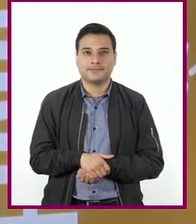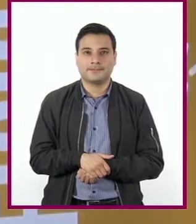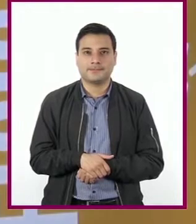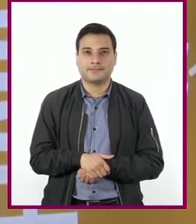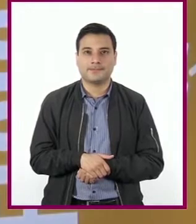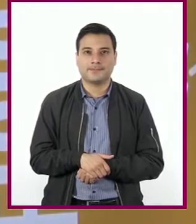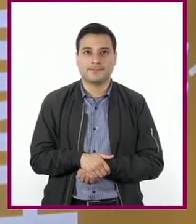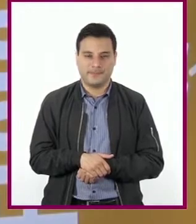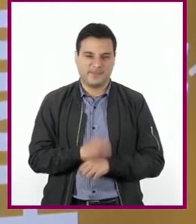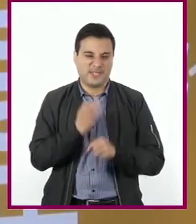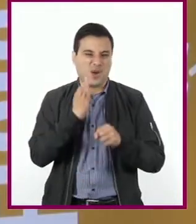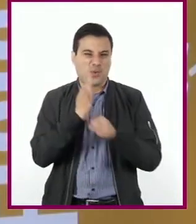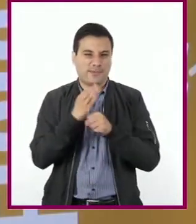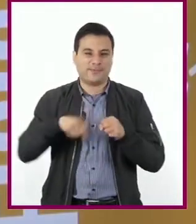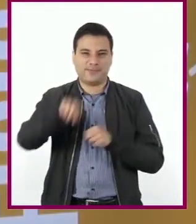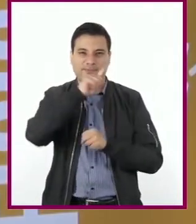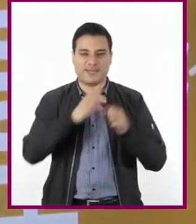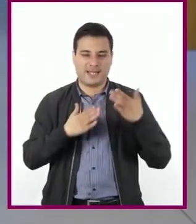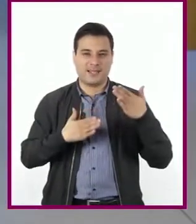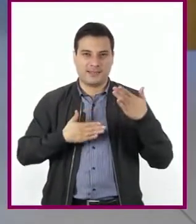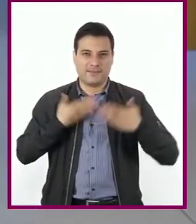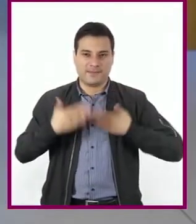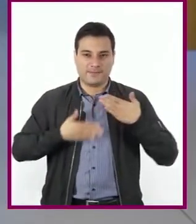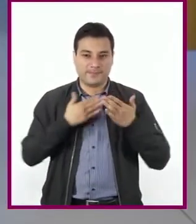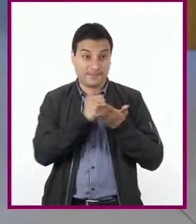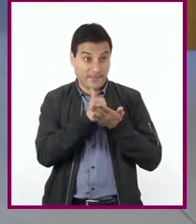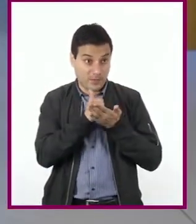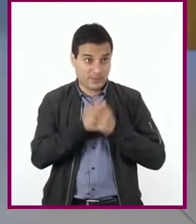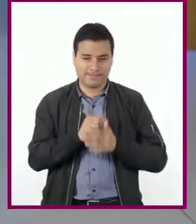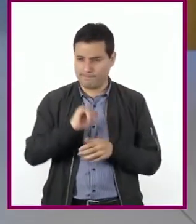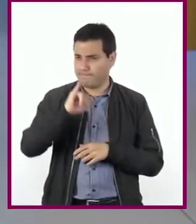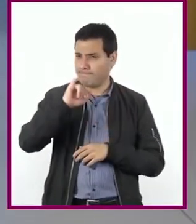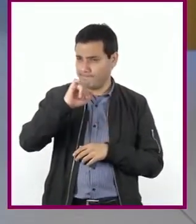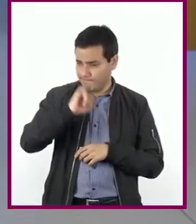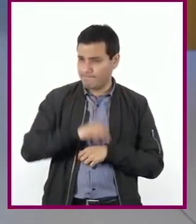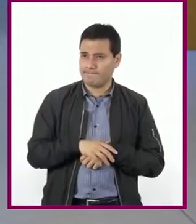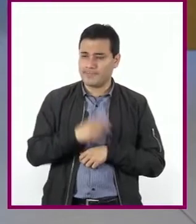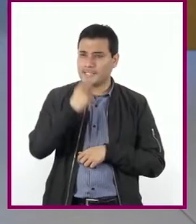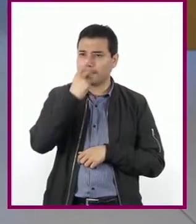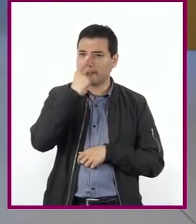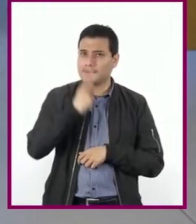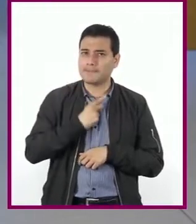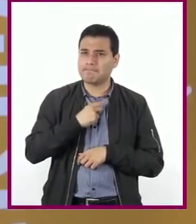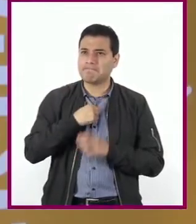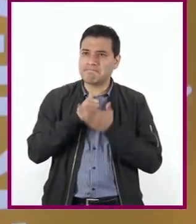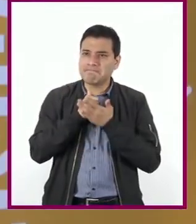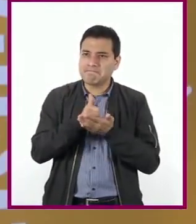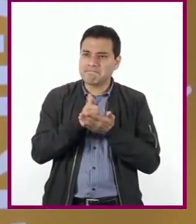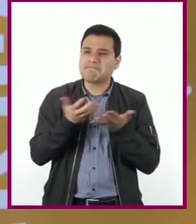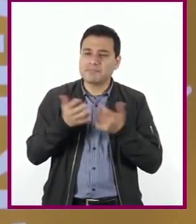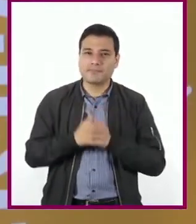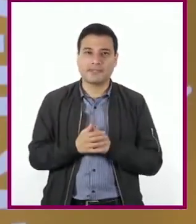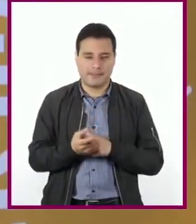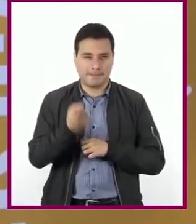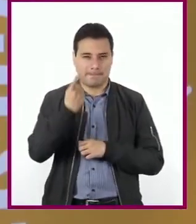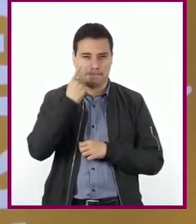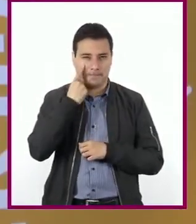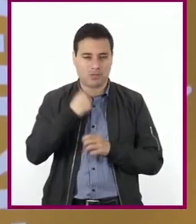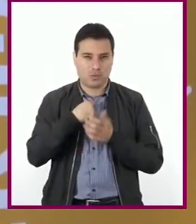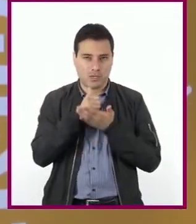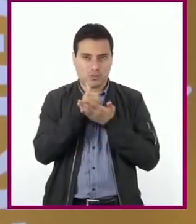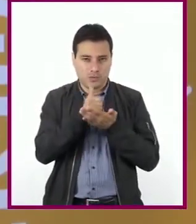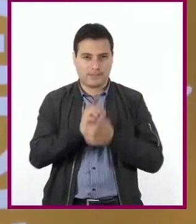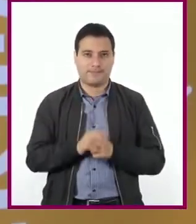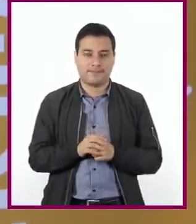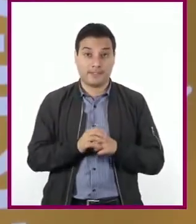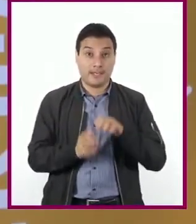Vamos a divertirnos un poquito. ¿Me puedes ayudar, Enrique? Por supuesto, maestra. Usted dígame qué quiere que haga. ¿Me vas a ayudar a empujar